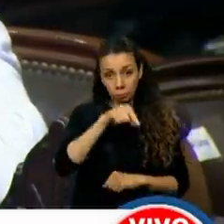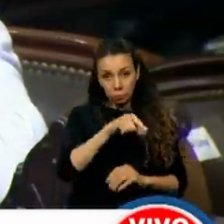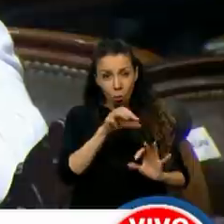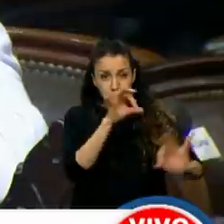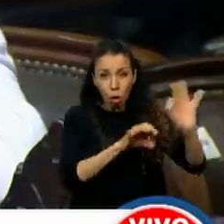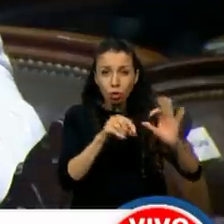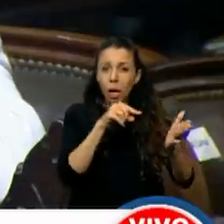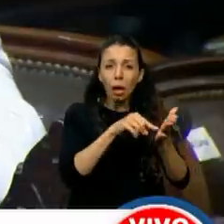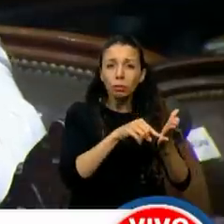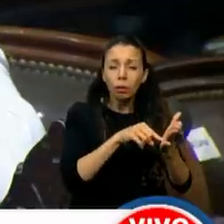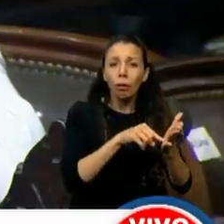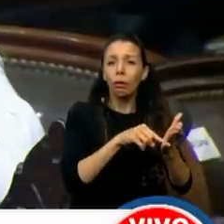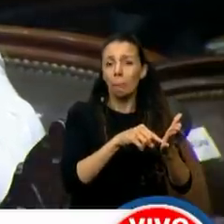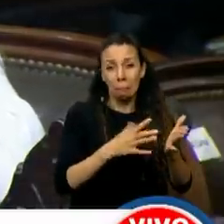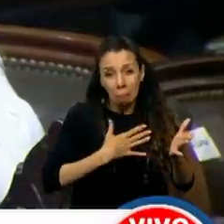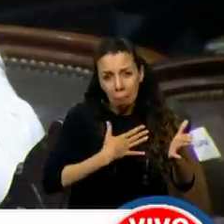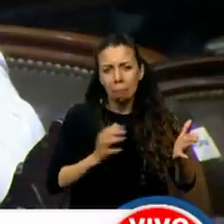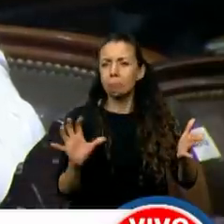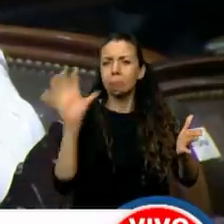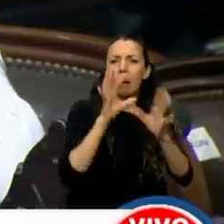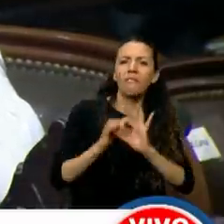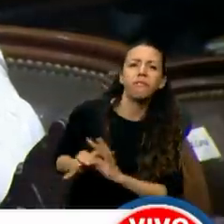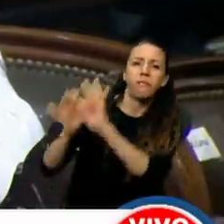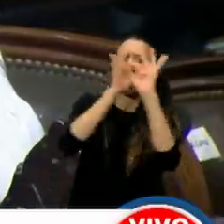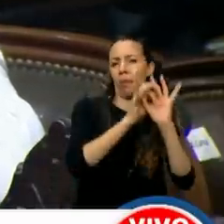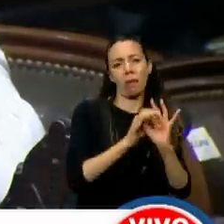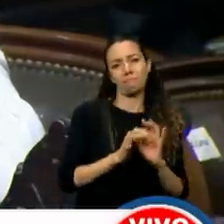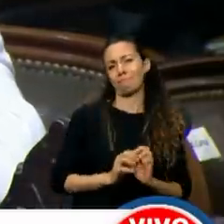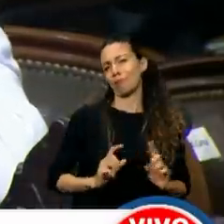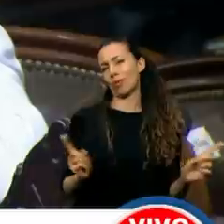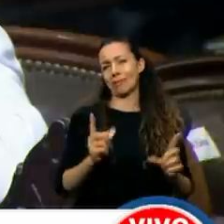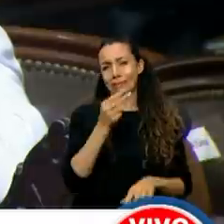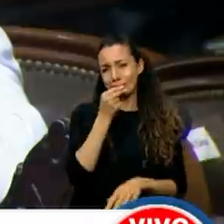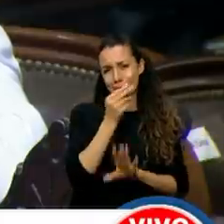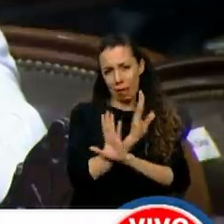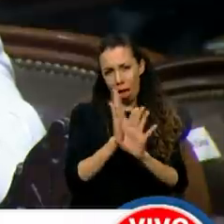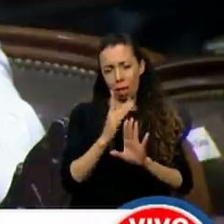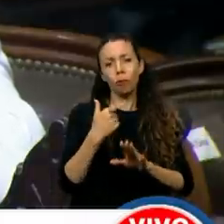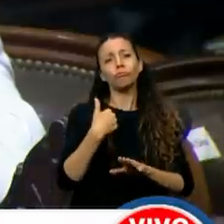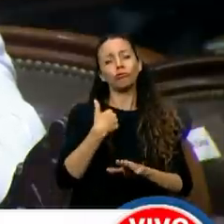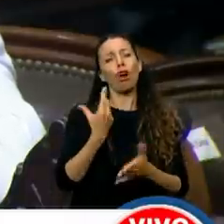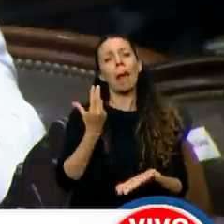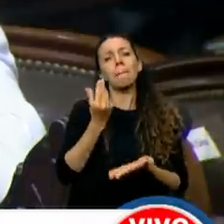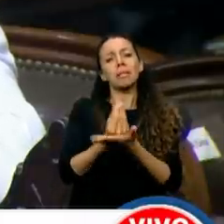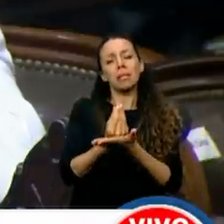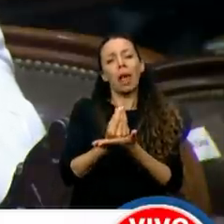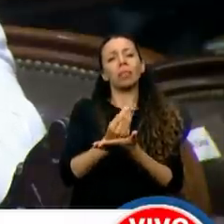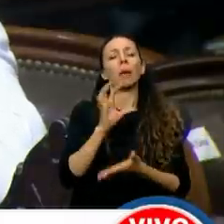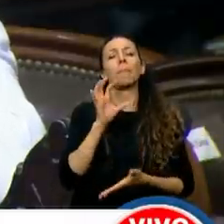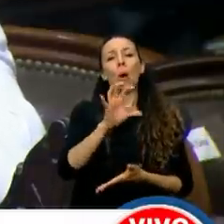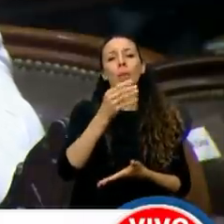pizca de federalismo y lo digo porque represento a los chubutenses a los chubutenses que están poniendo